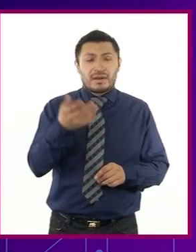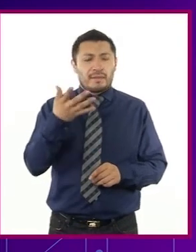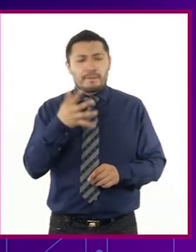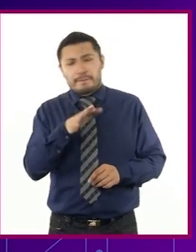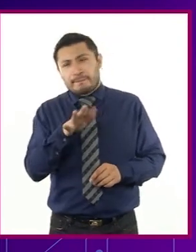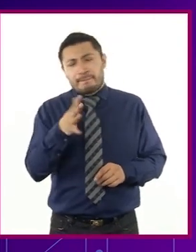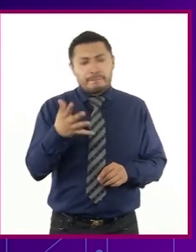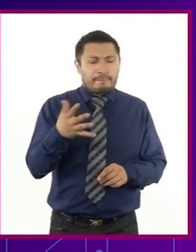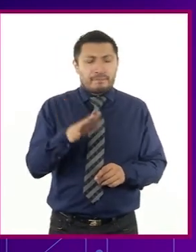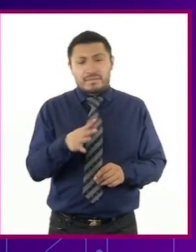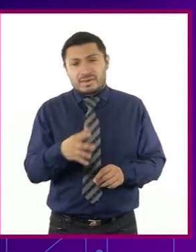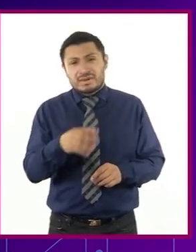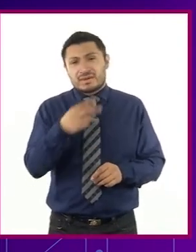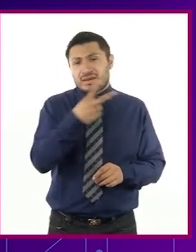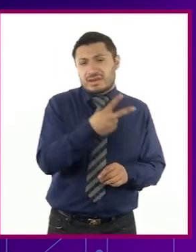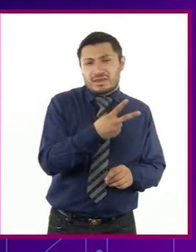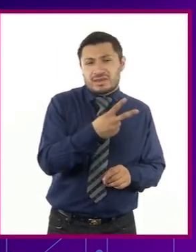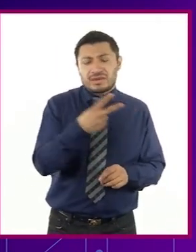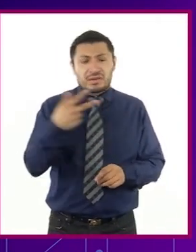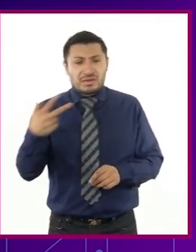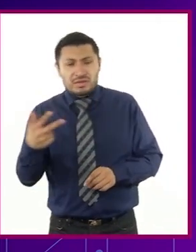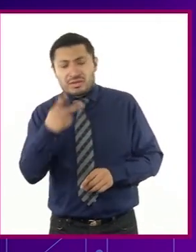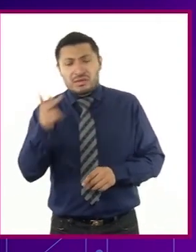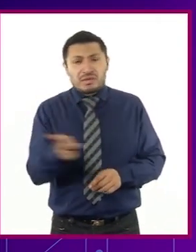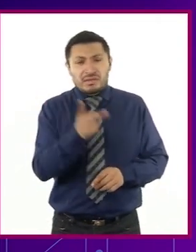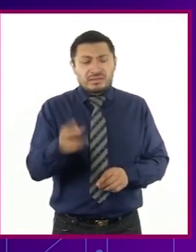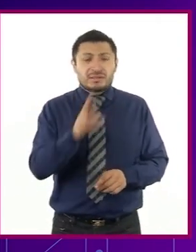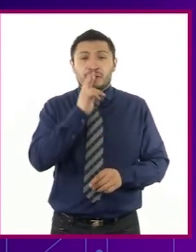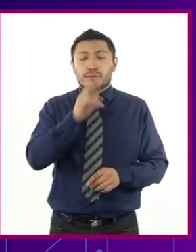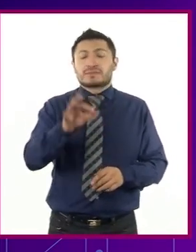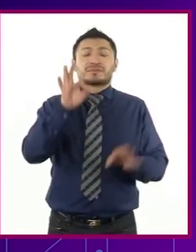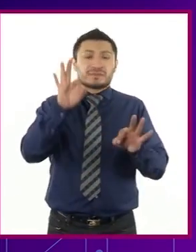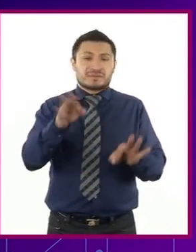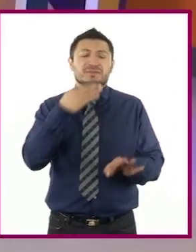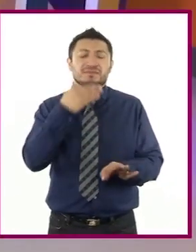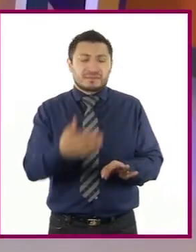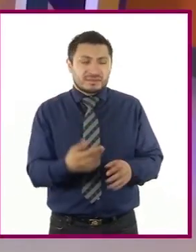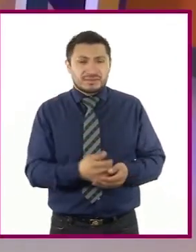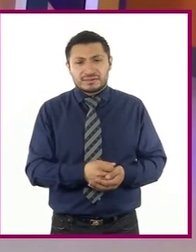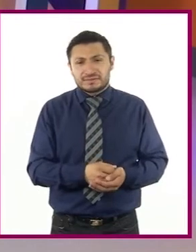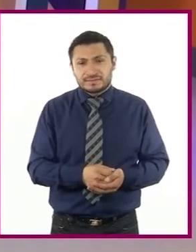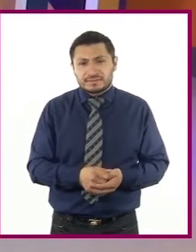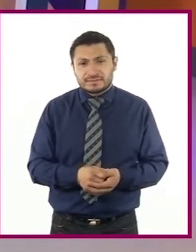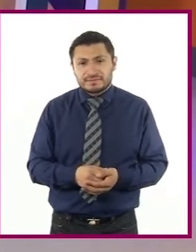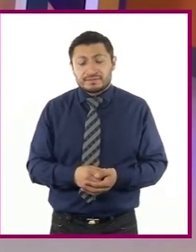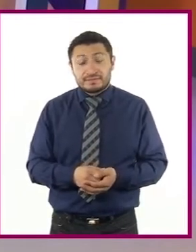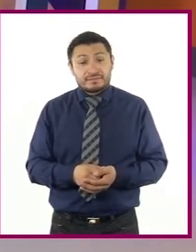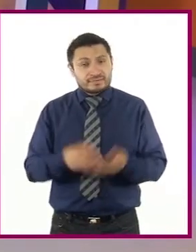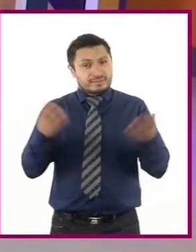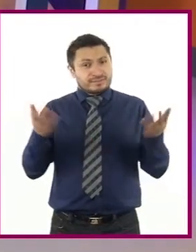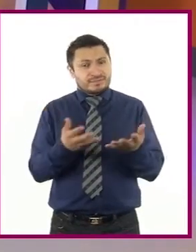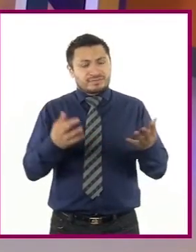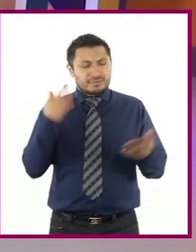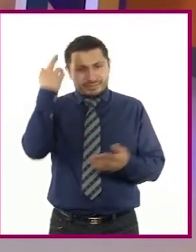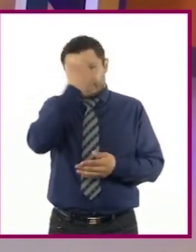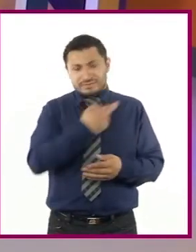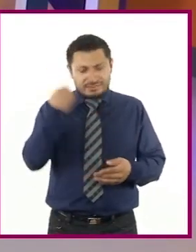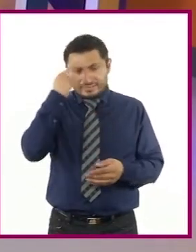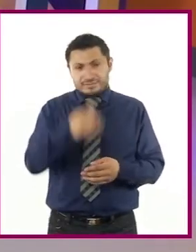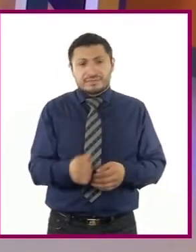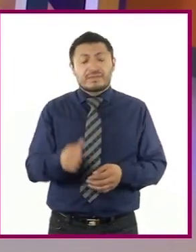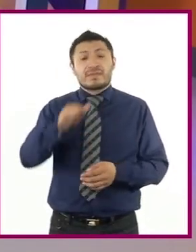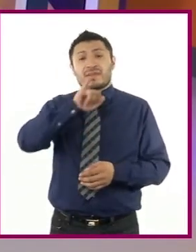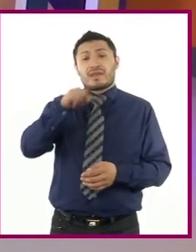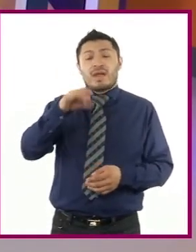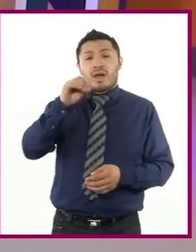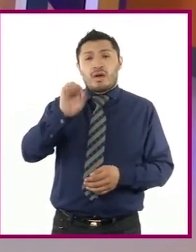en promedio entre 2 y 8 preguntas respondidas correctamente. Para realizar el análisis del desempeño